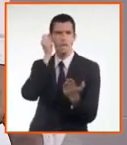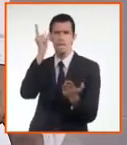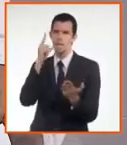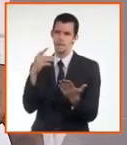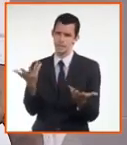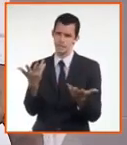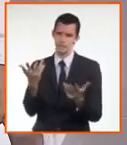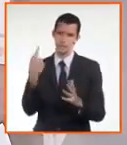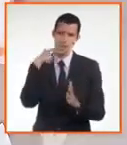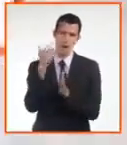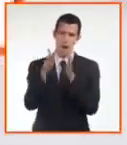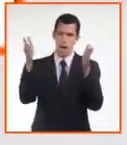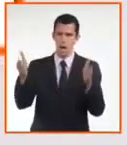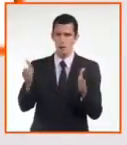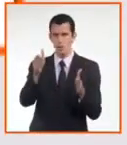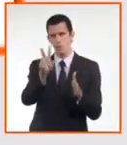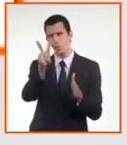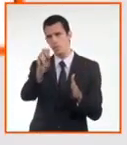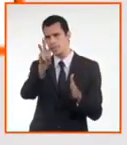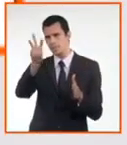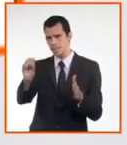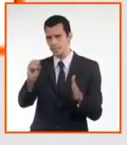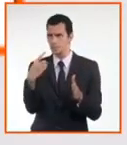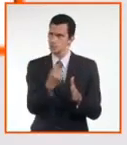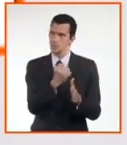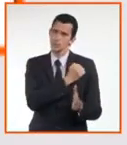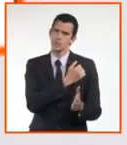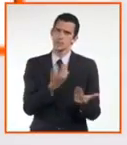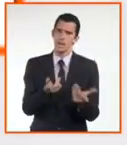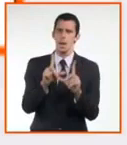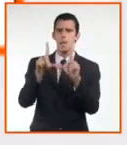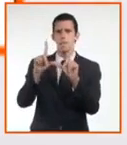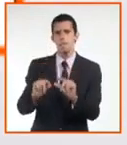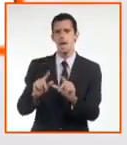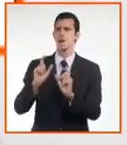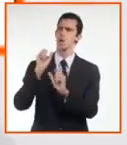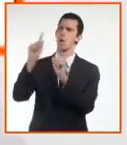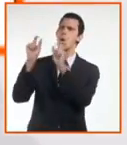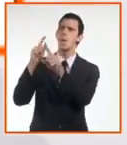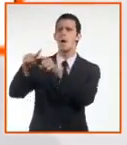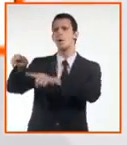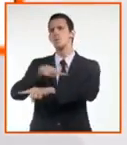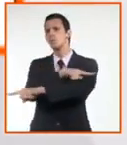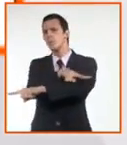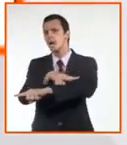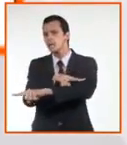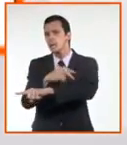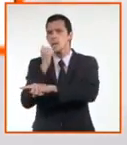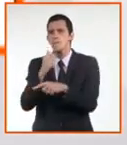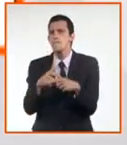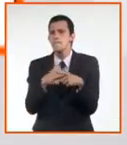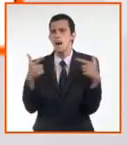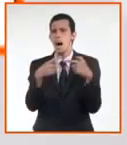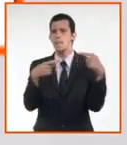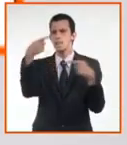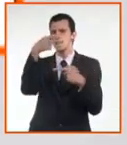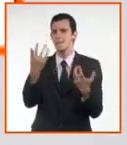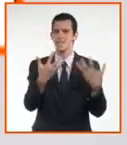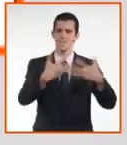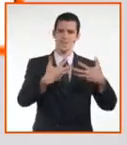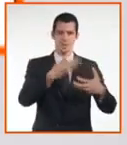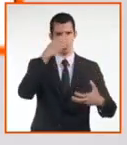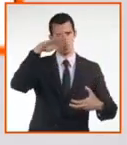la importación de los medicamentos que hoy lo realiza el ministerio de salud pública que lamentaron día este